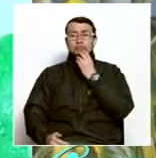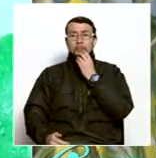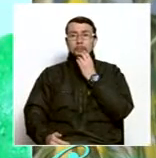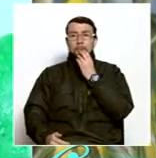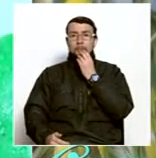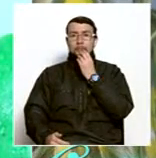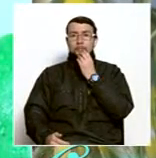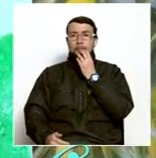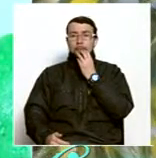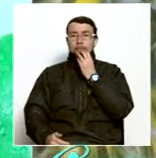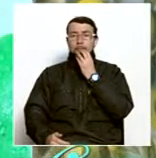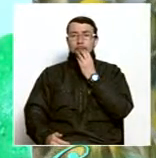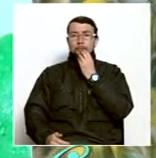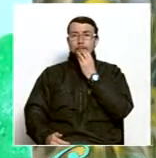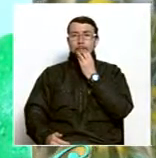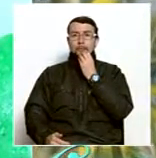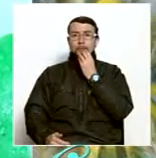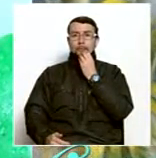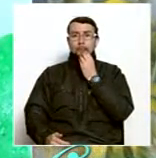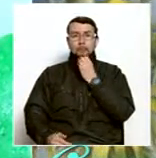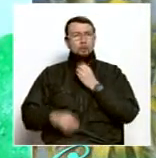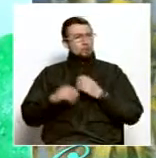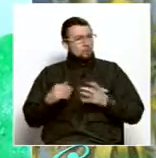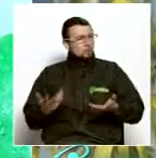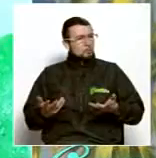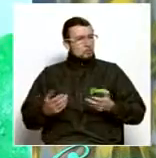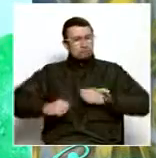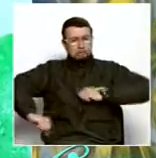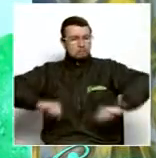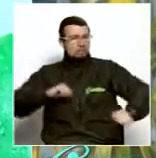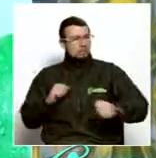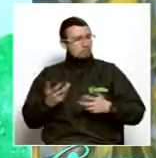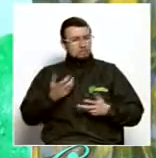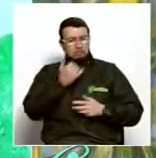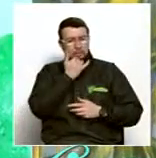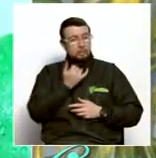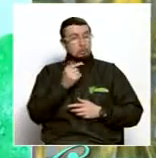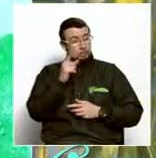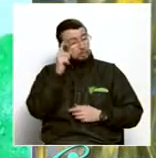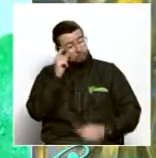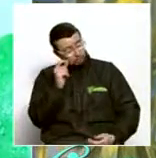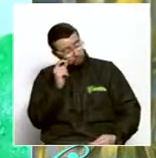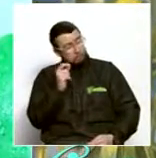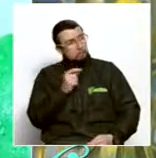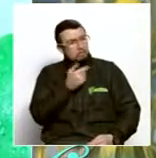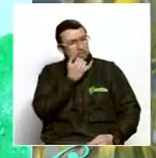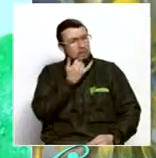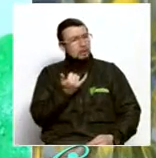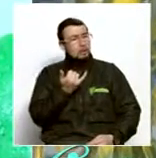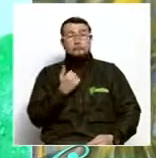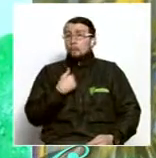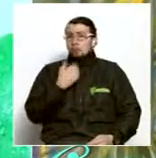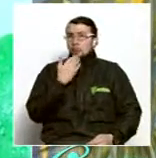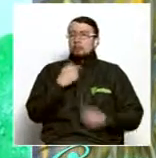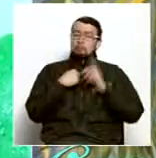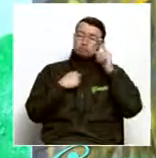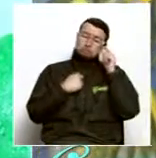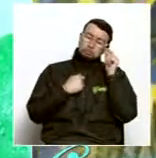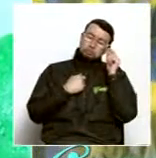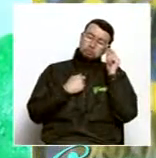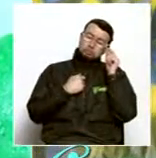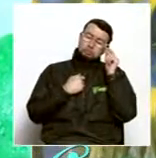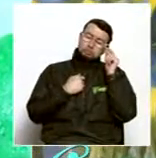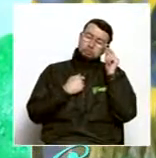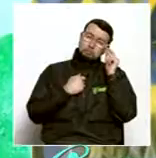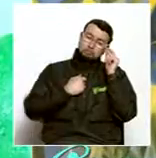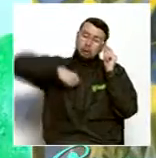involuntarios. ¿Cuáles son los movimientos involuntarios? ¿Cómo le da? ¿Qué pasa cuando está dormido? Que estoy acostado, cuando me alcanza el